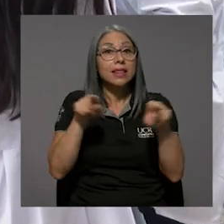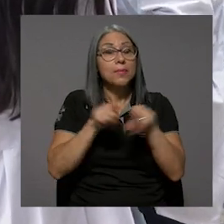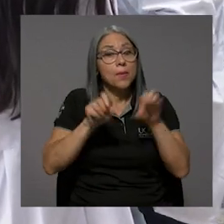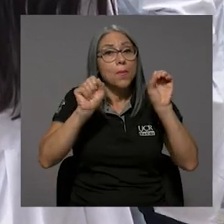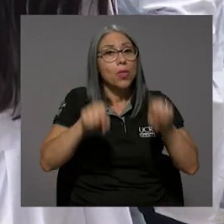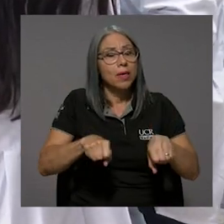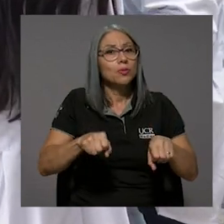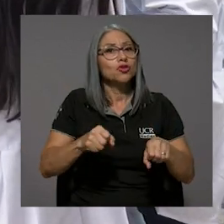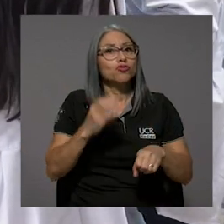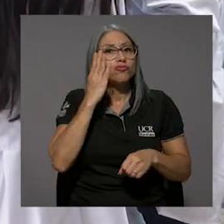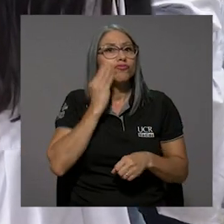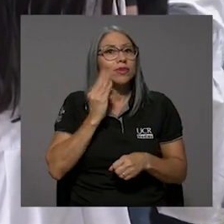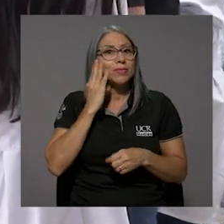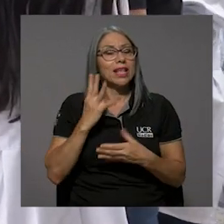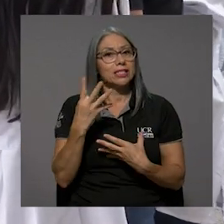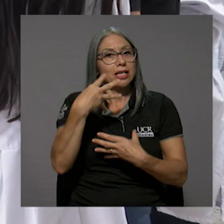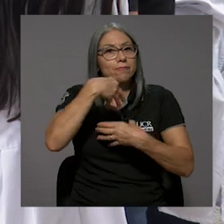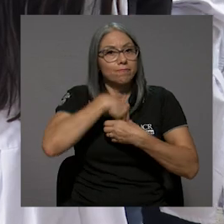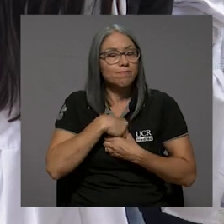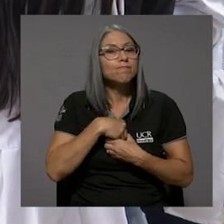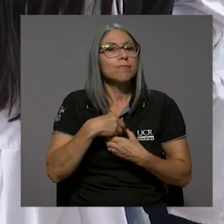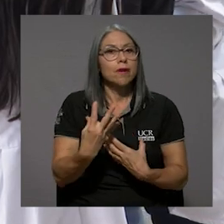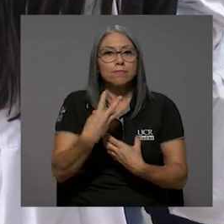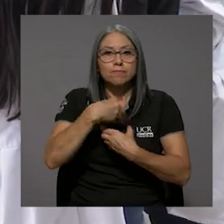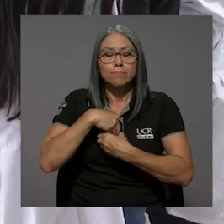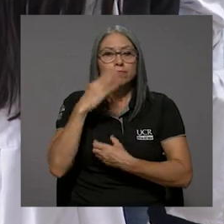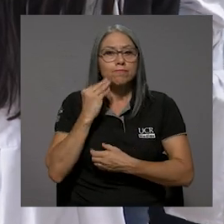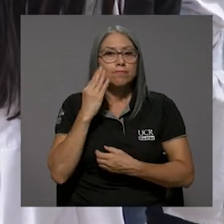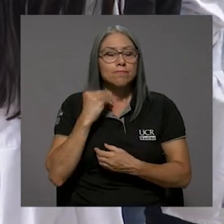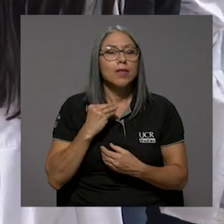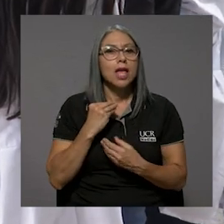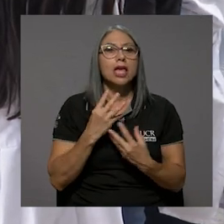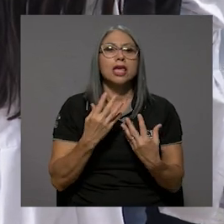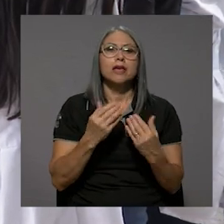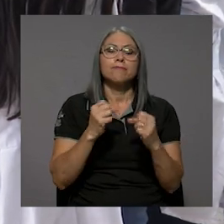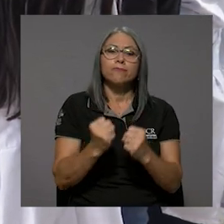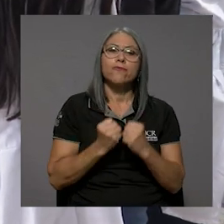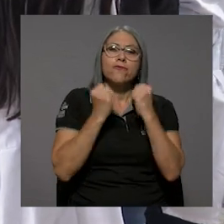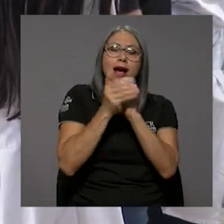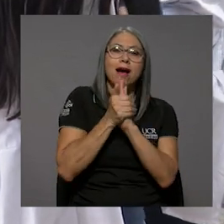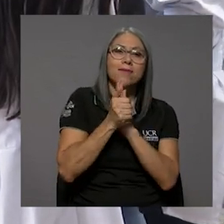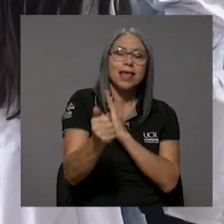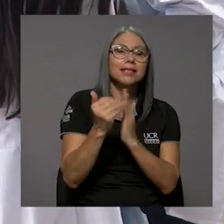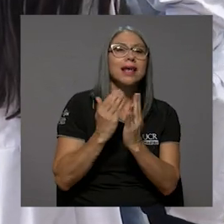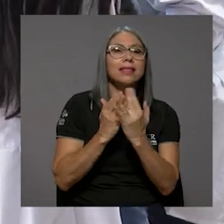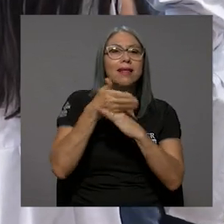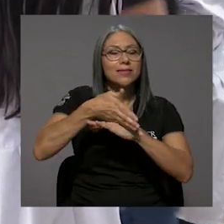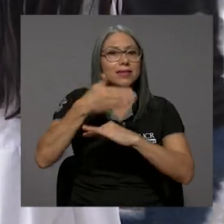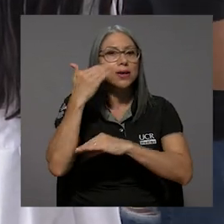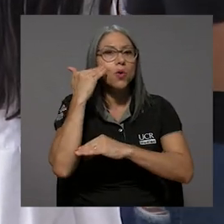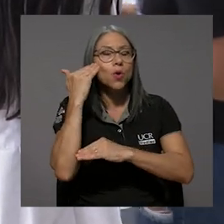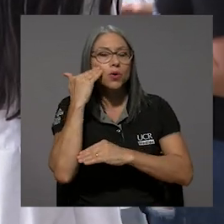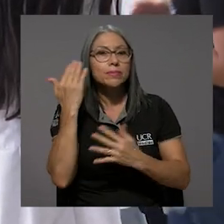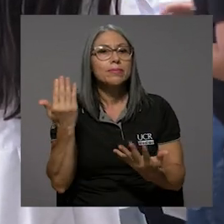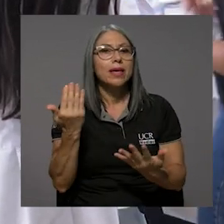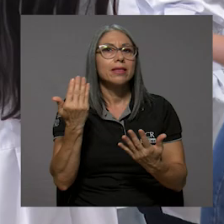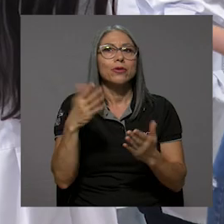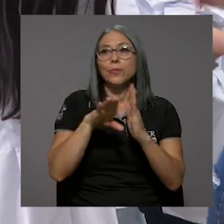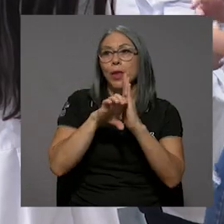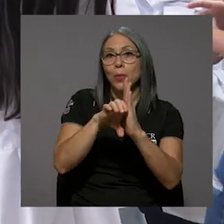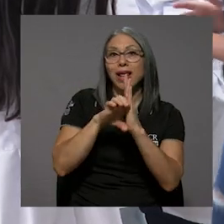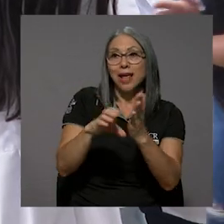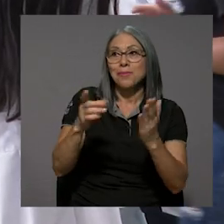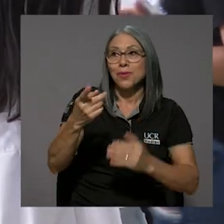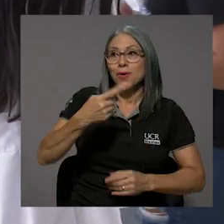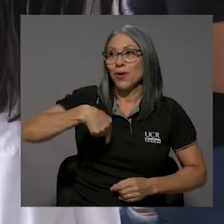permite generar experiencias y enriquecer nuestras habilidades por medio del conocimiento de, por ejemplo, lo que